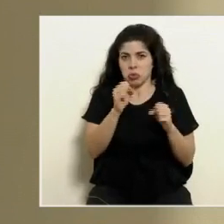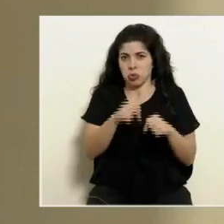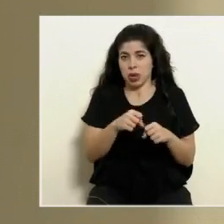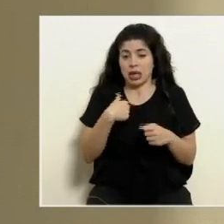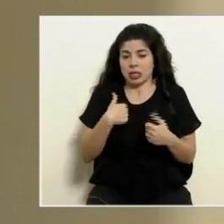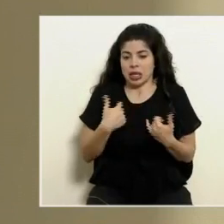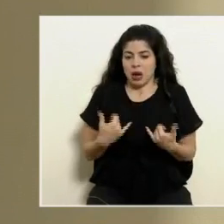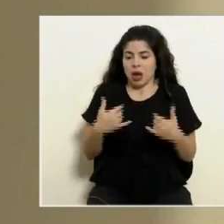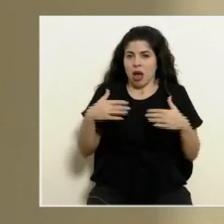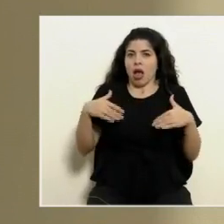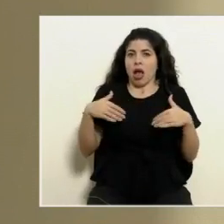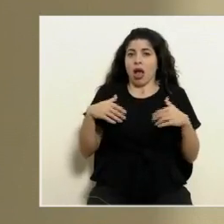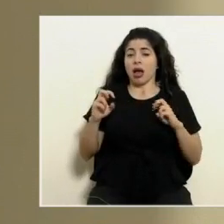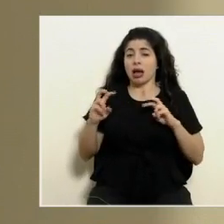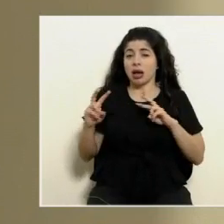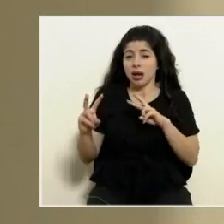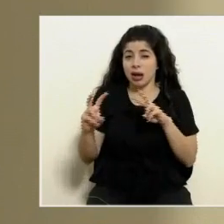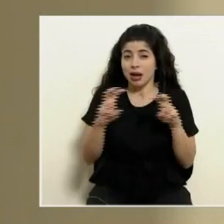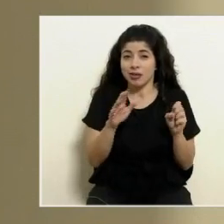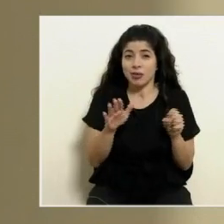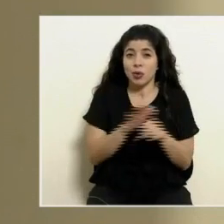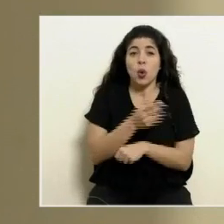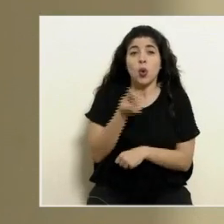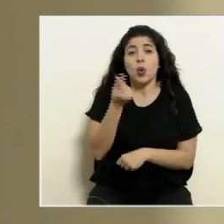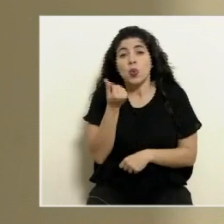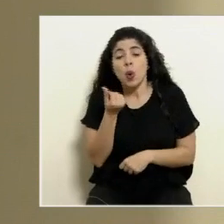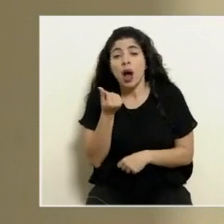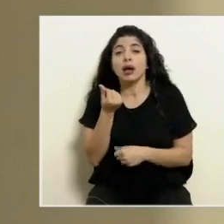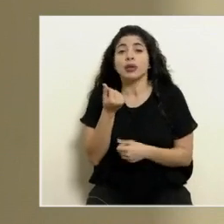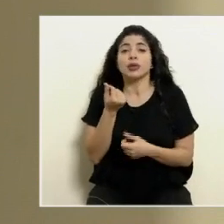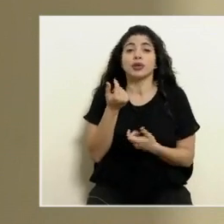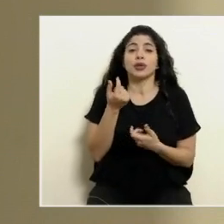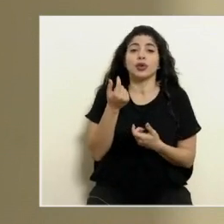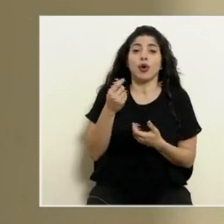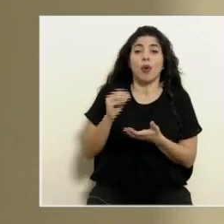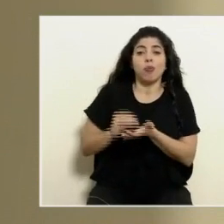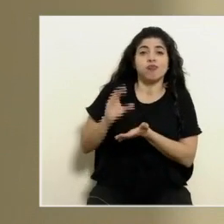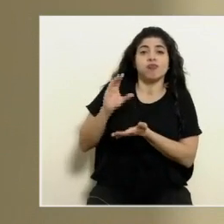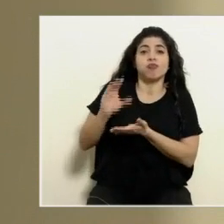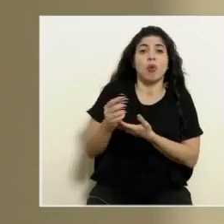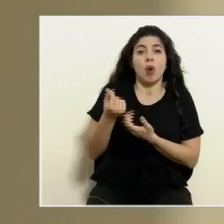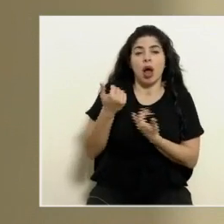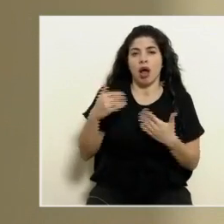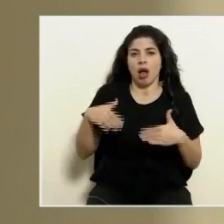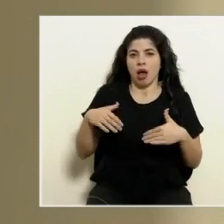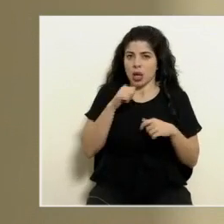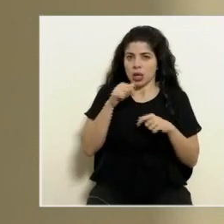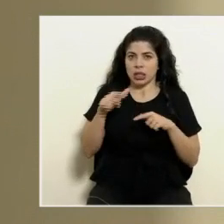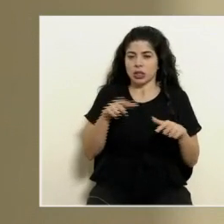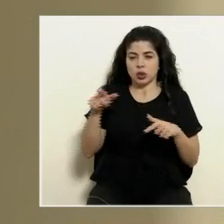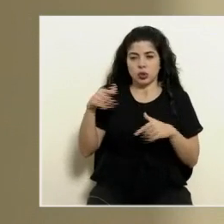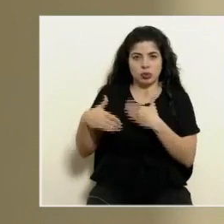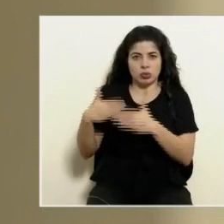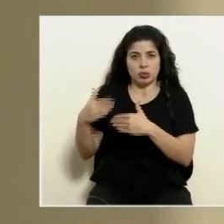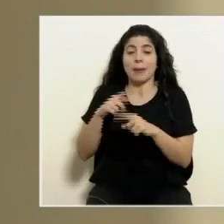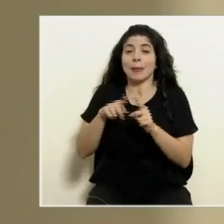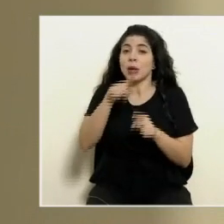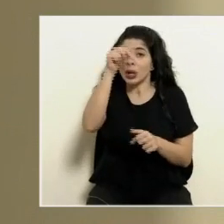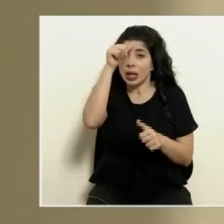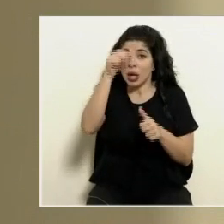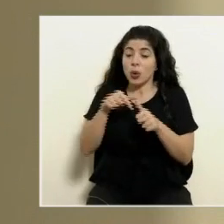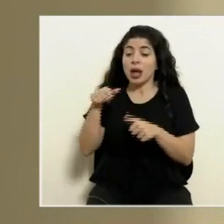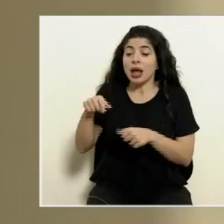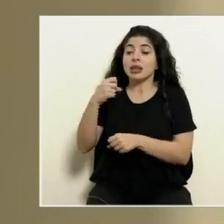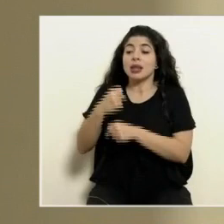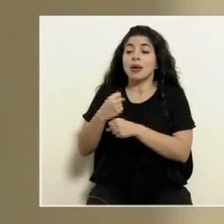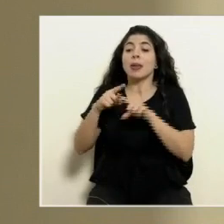tengo todavía el peritaje de lo que costaría esto en términos de la indemnización. Aquí nada más recordar que estaríamos trabajando según